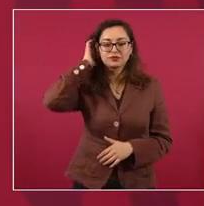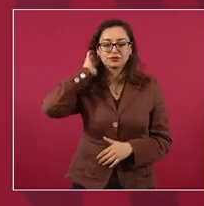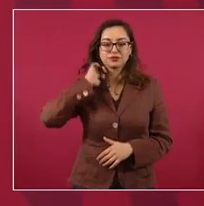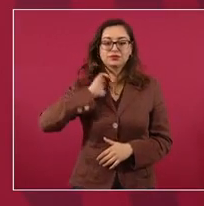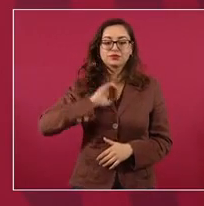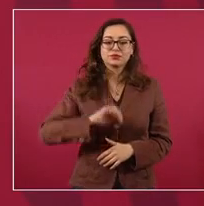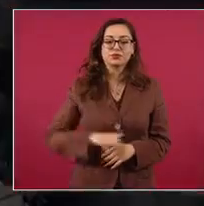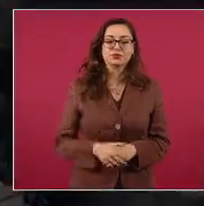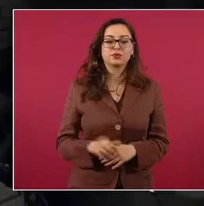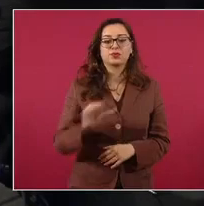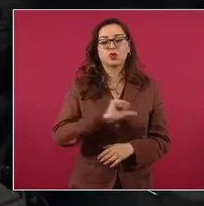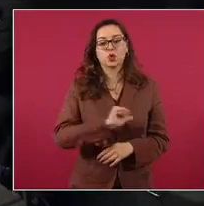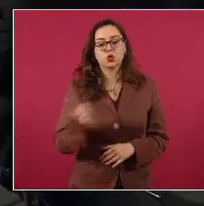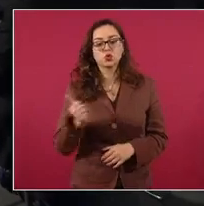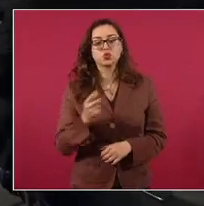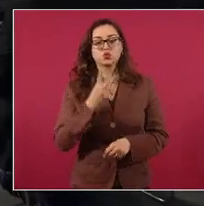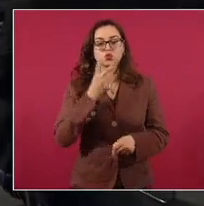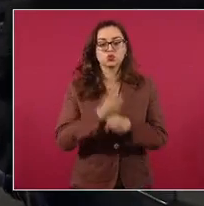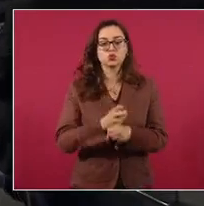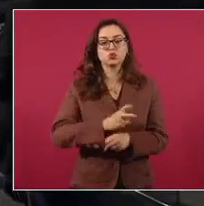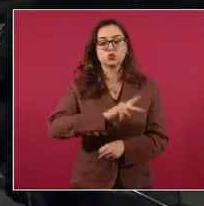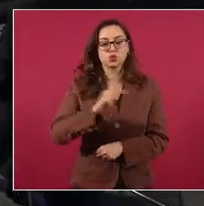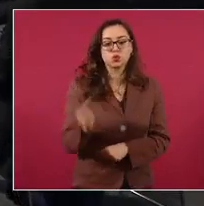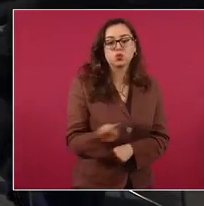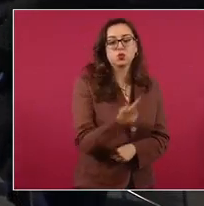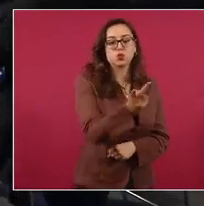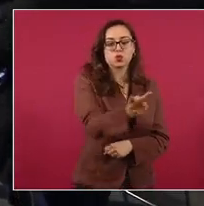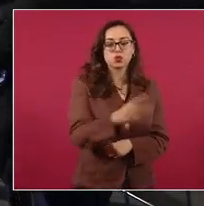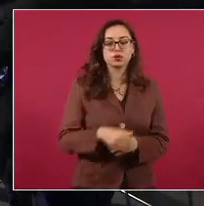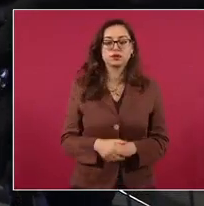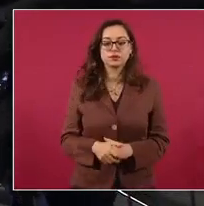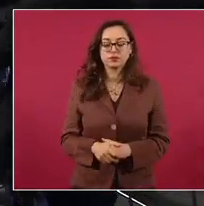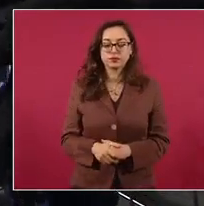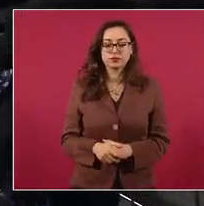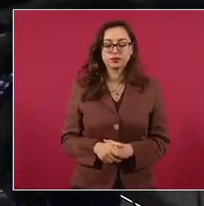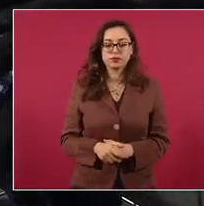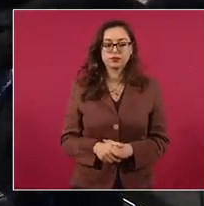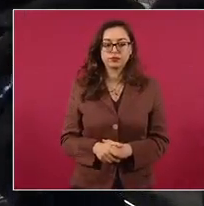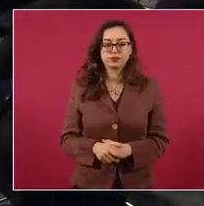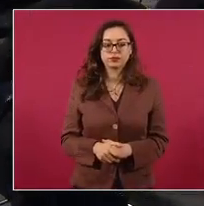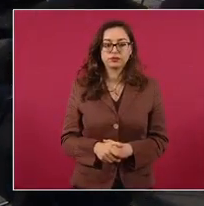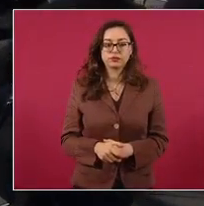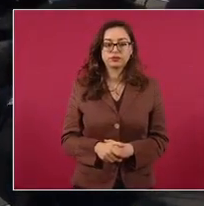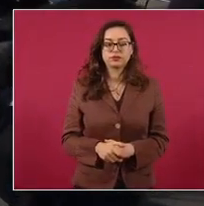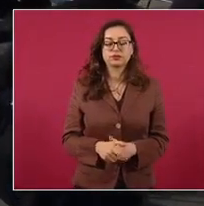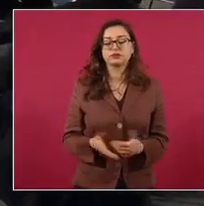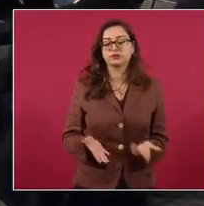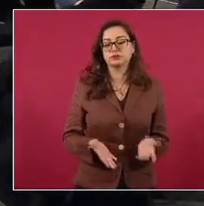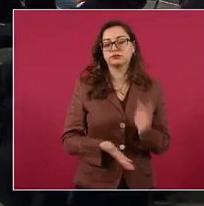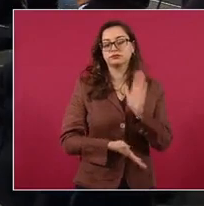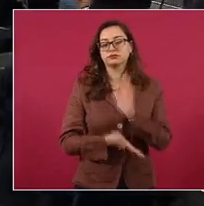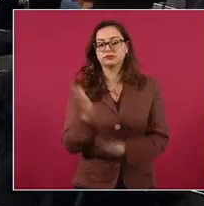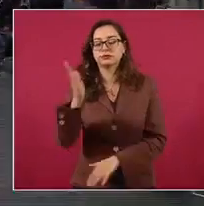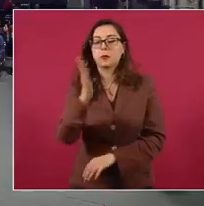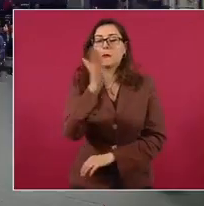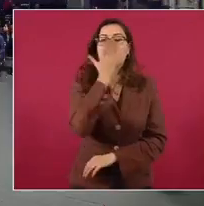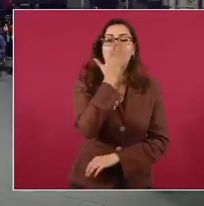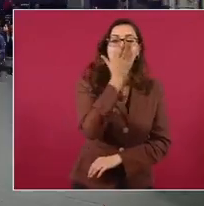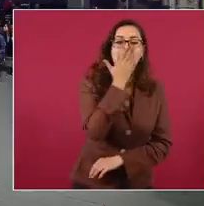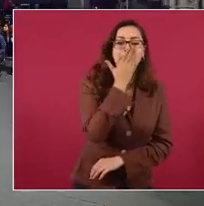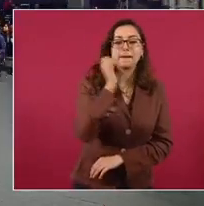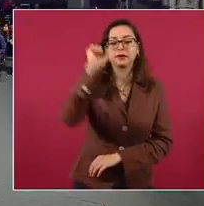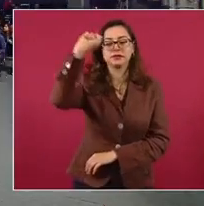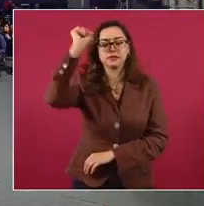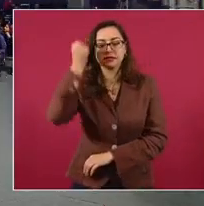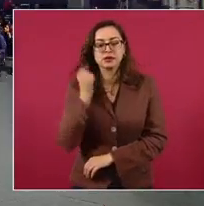Un segundo tema, señor presidente. Usted inicia su gira por Sonora, Sinaloa, Baja California. Tiene pendiente